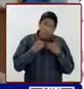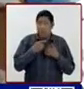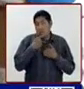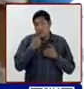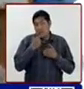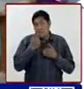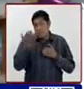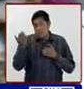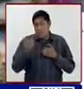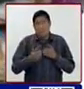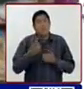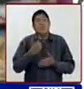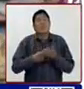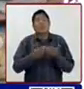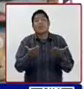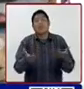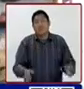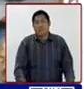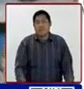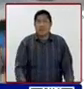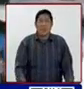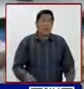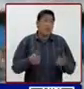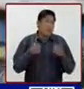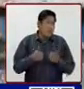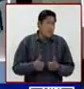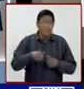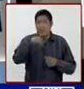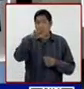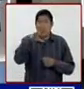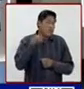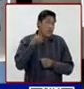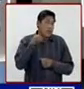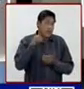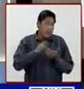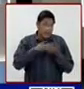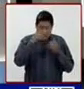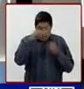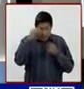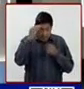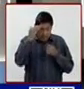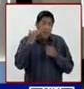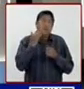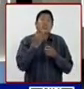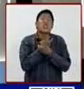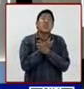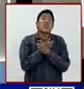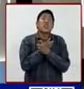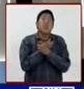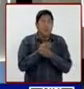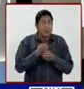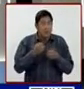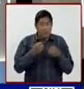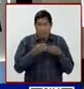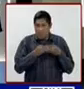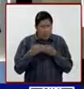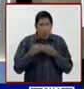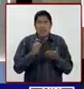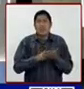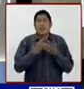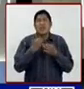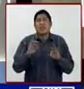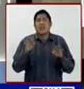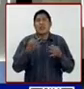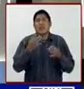dicen así, a las ñatitas. ¿Qué tal? Mira, 50 de las ñatitas, y para que la gente también se oriente un poco en esta